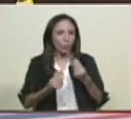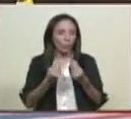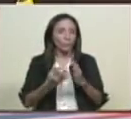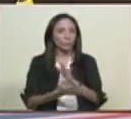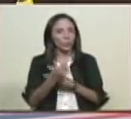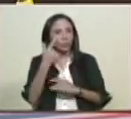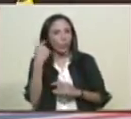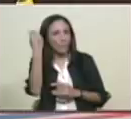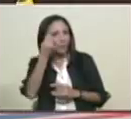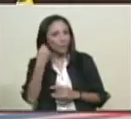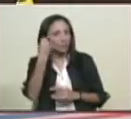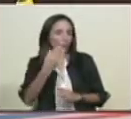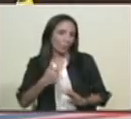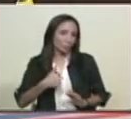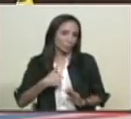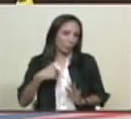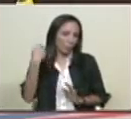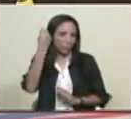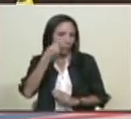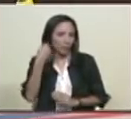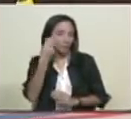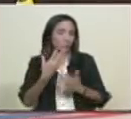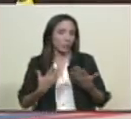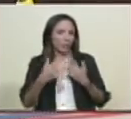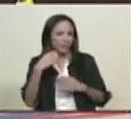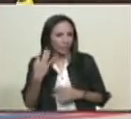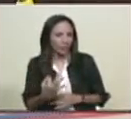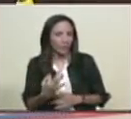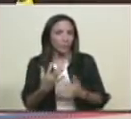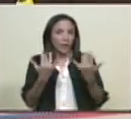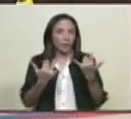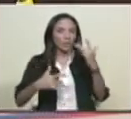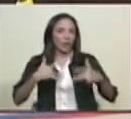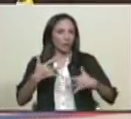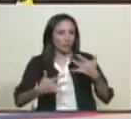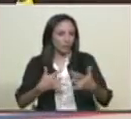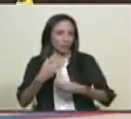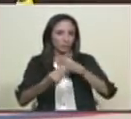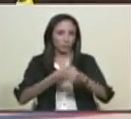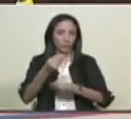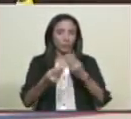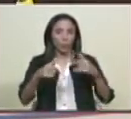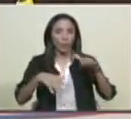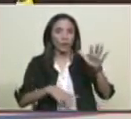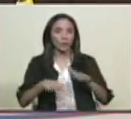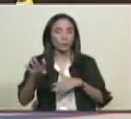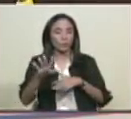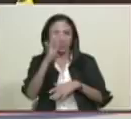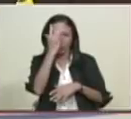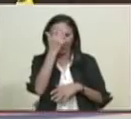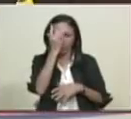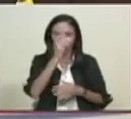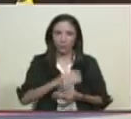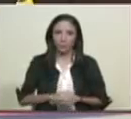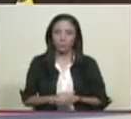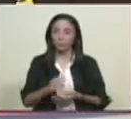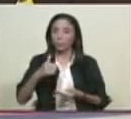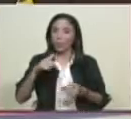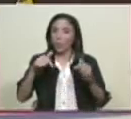profundamente que en este espacio de hoy, 14 de febrero,